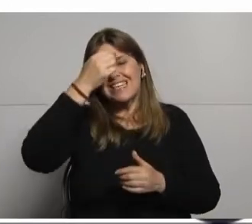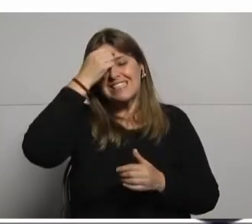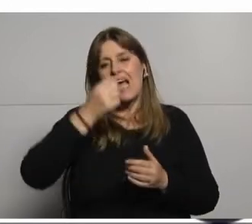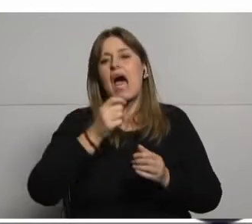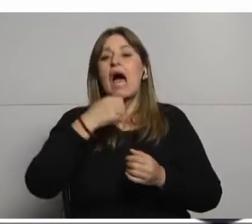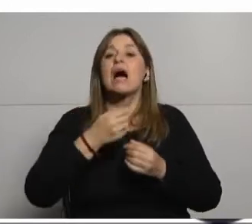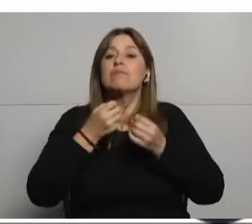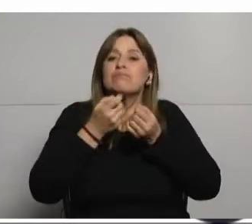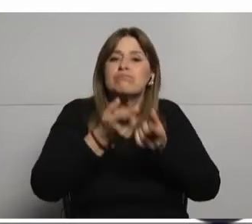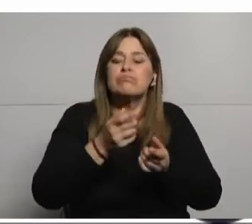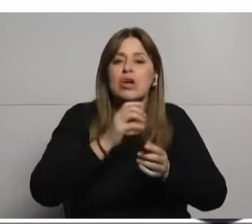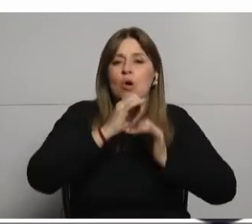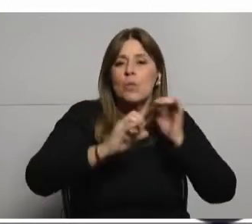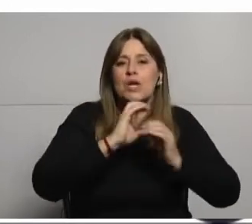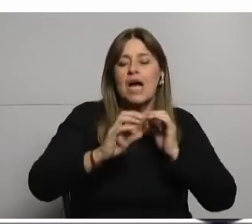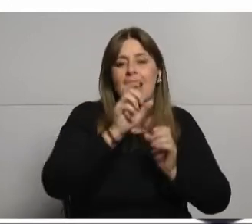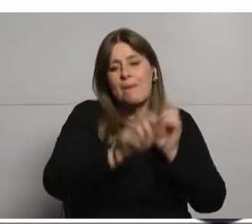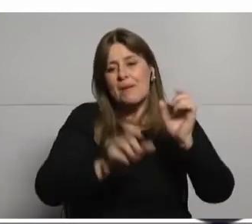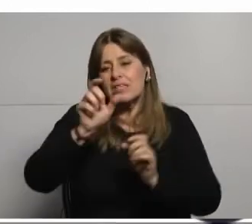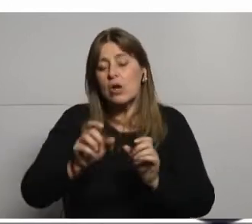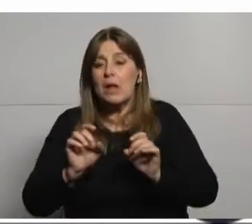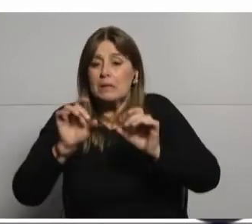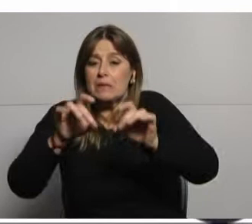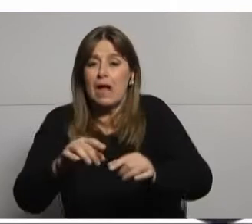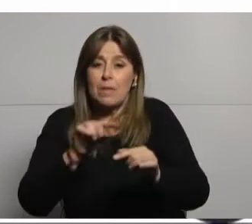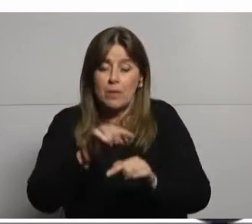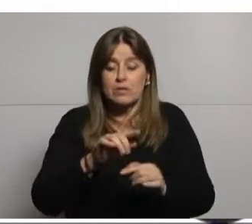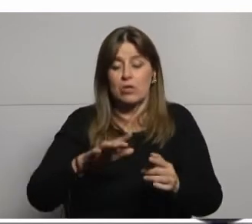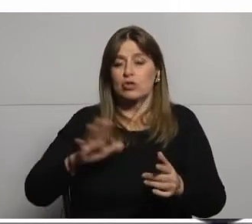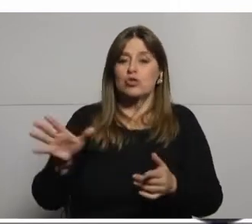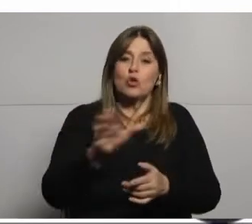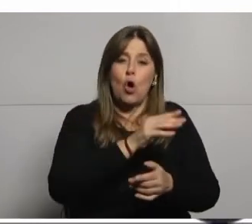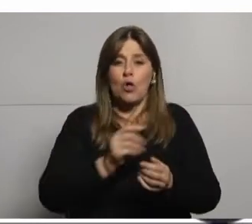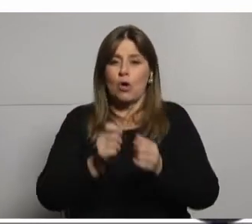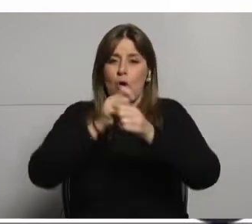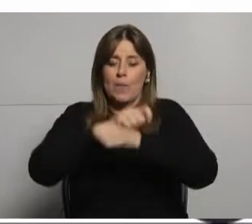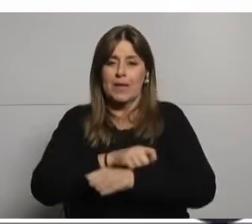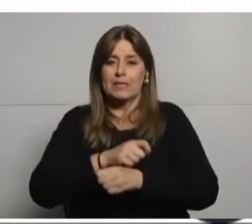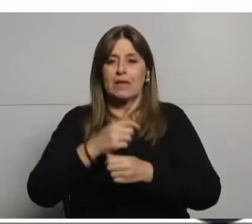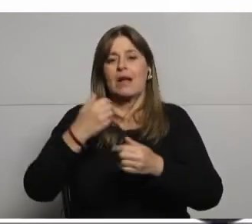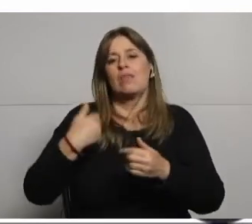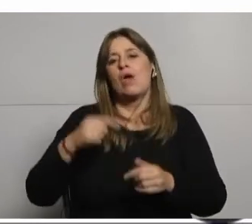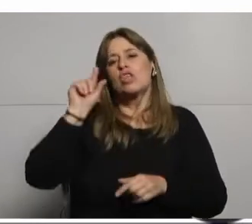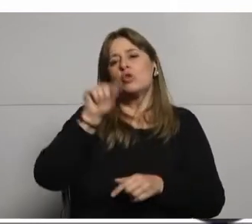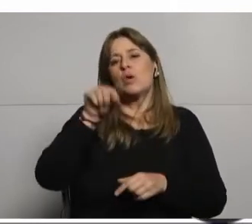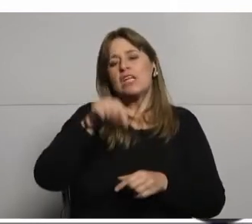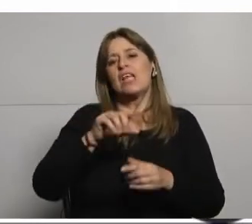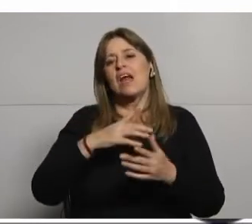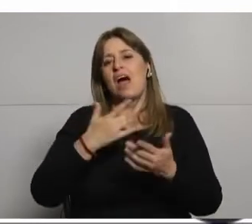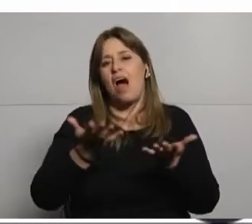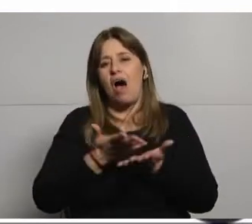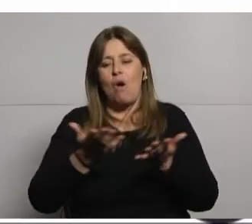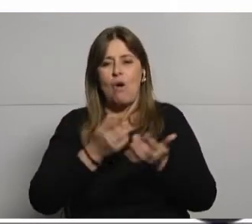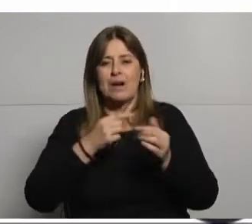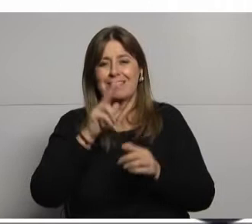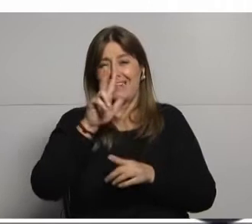las personas que están siendo afectadas por ella. No quiere decir que todos nos vamos a convertir, como lamentablemente Twitter ha aparecido en estos